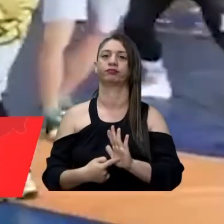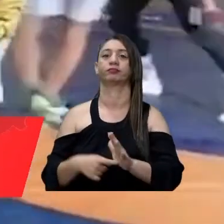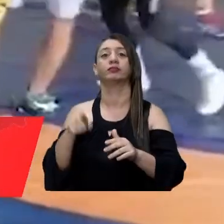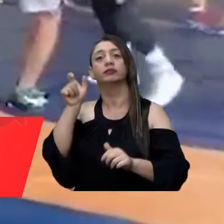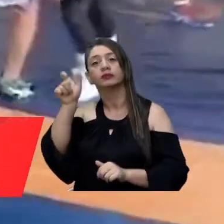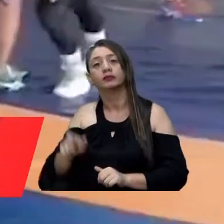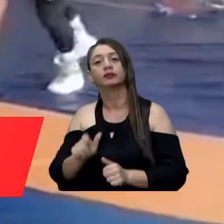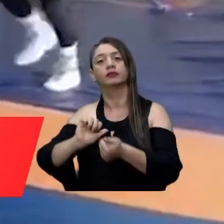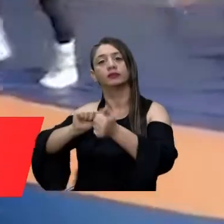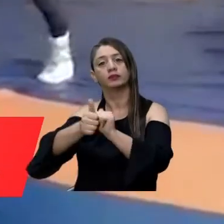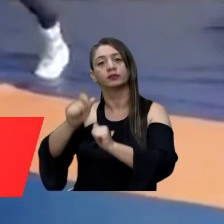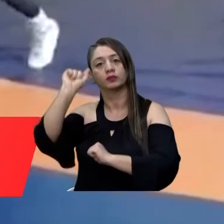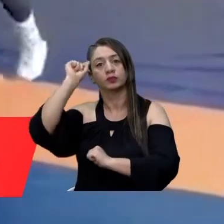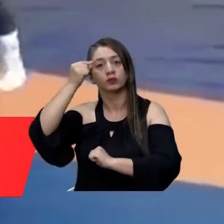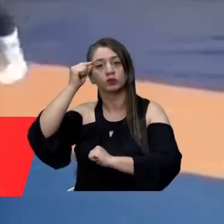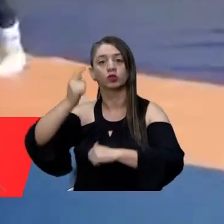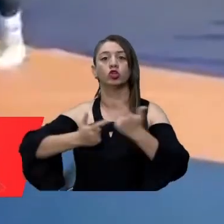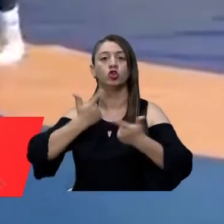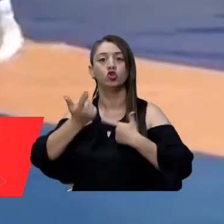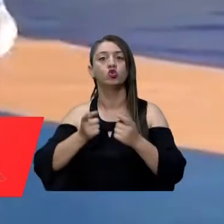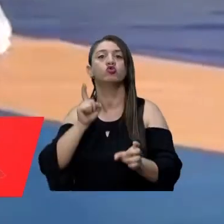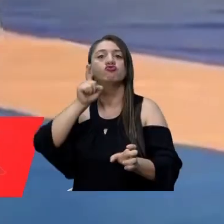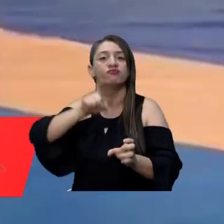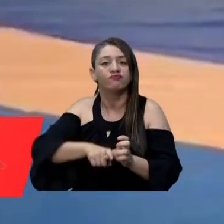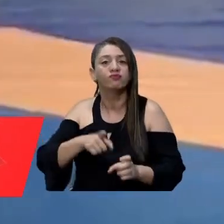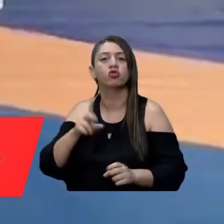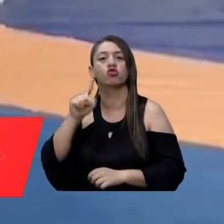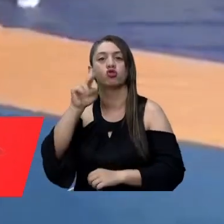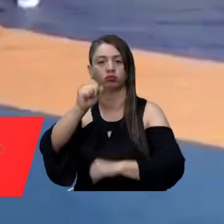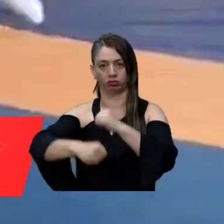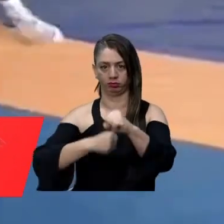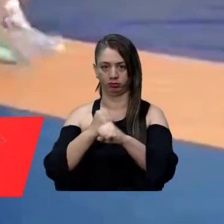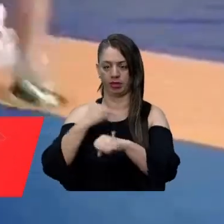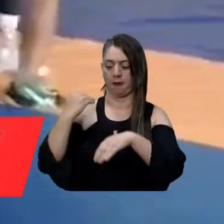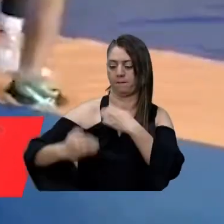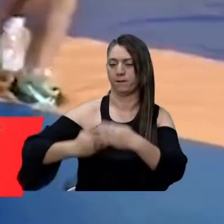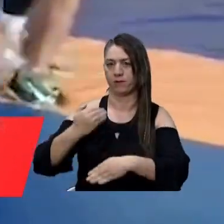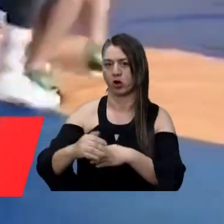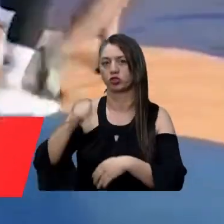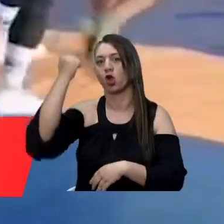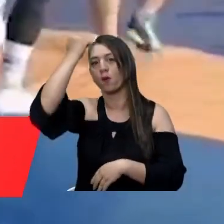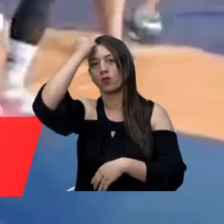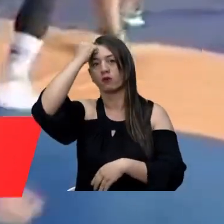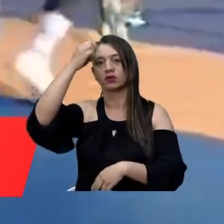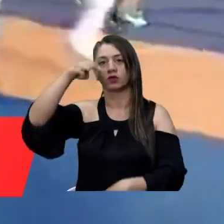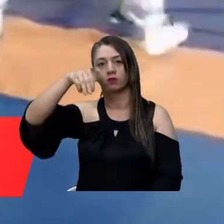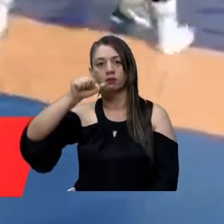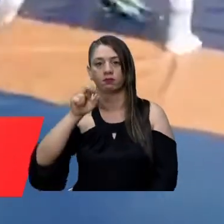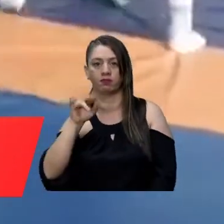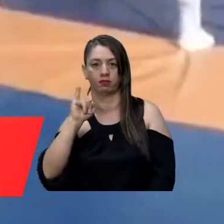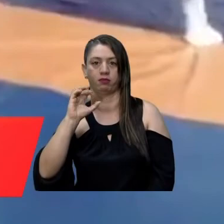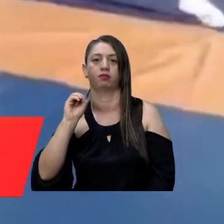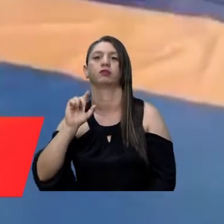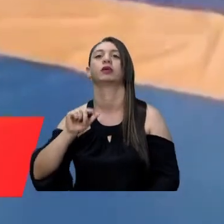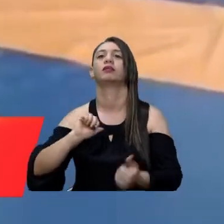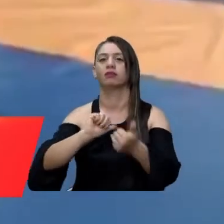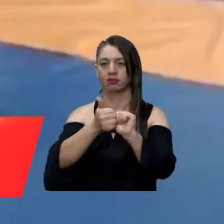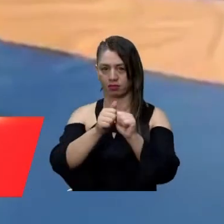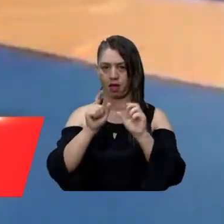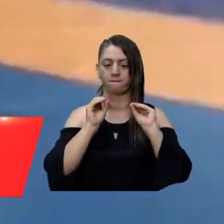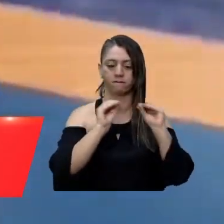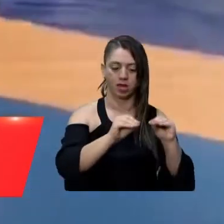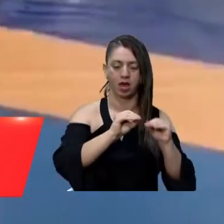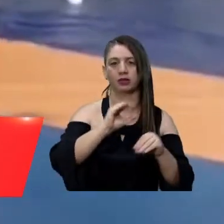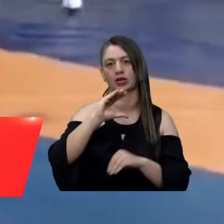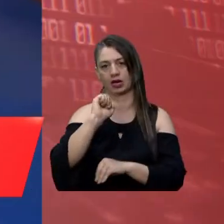deportista bugueño practica lucha desde los 12 años y además ha sido parte del proceso del profesor Mario Izquierdo, entrenador del atleta olímpico